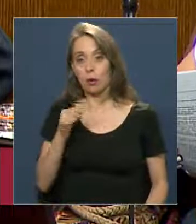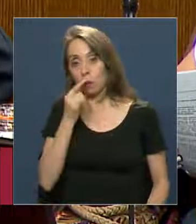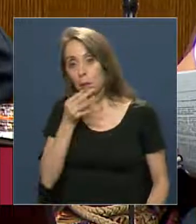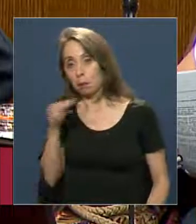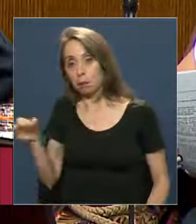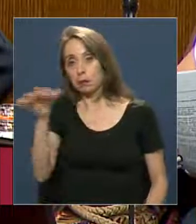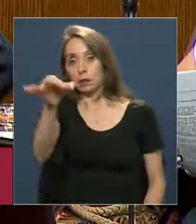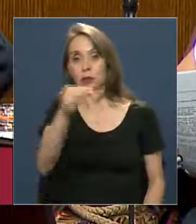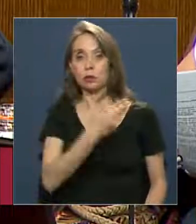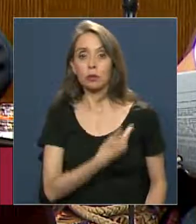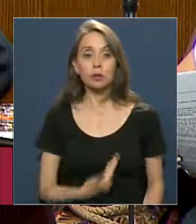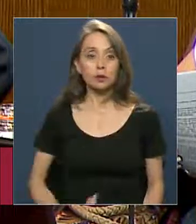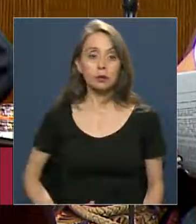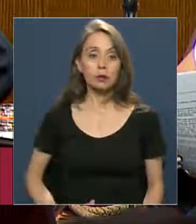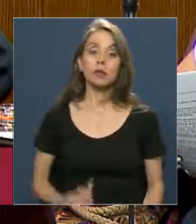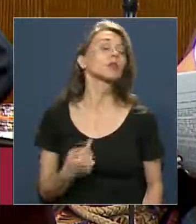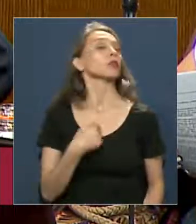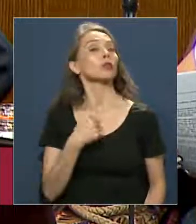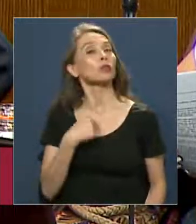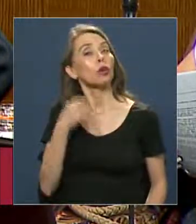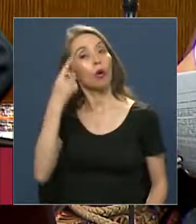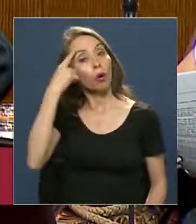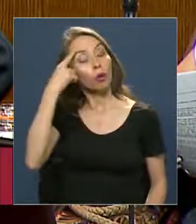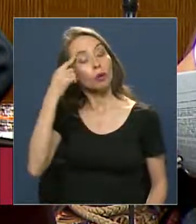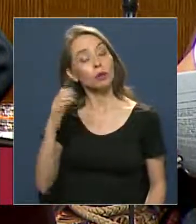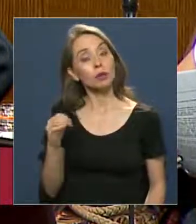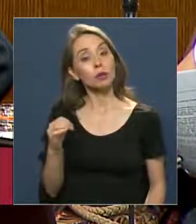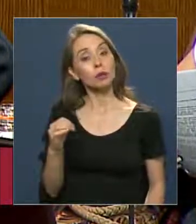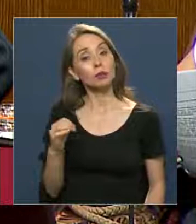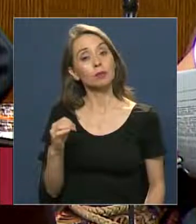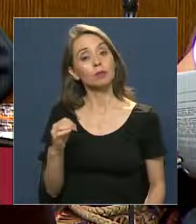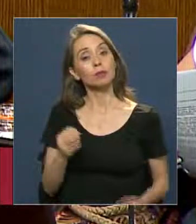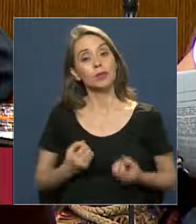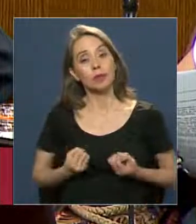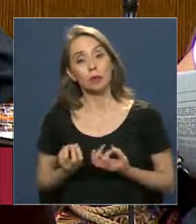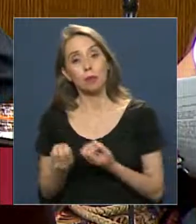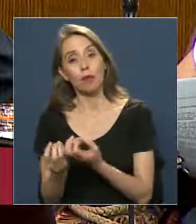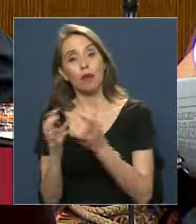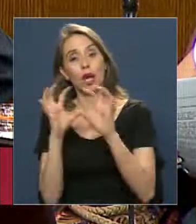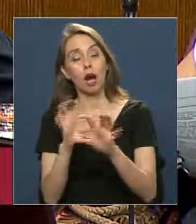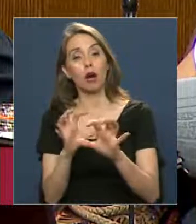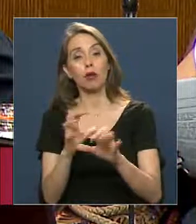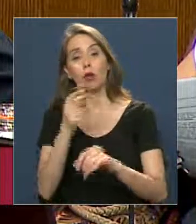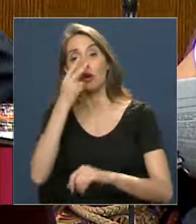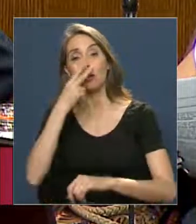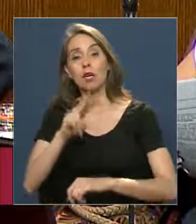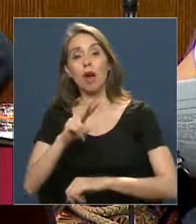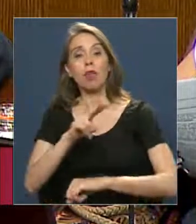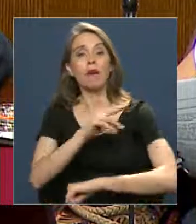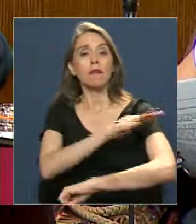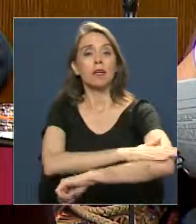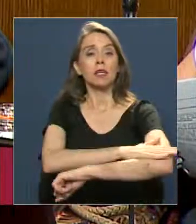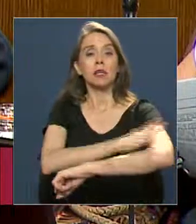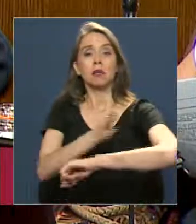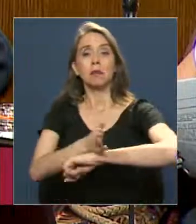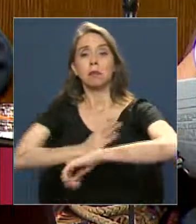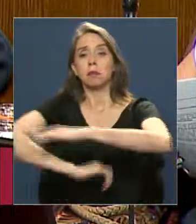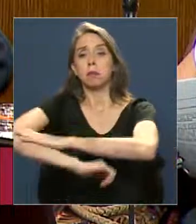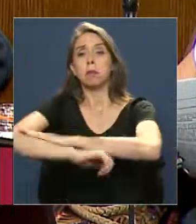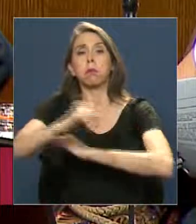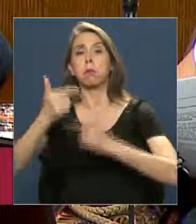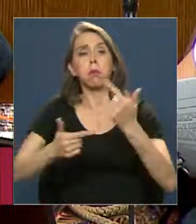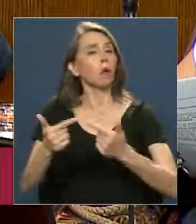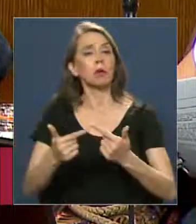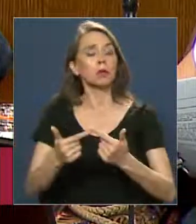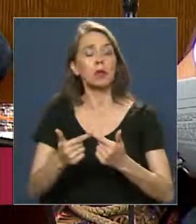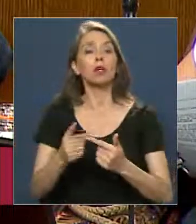señor presidente, soy de aquellos que creo que la incitación al odio no tiene un color político en particular. La incitación al